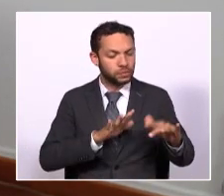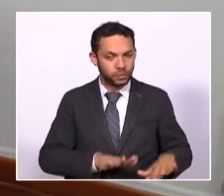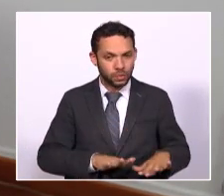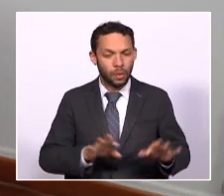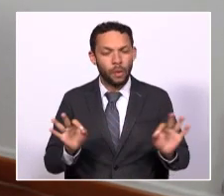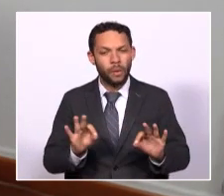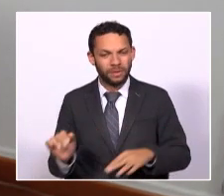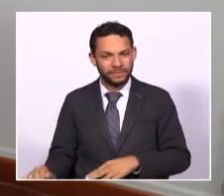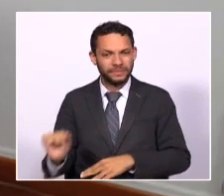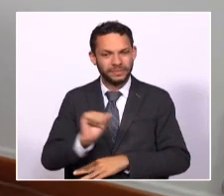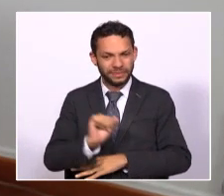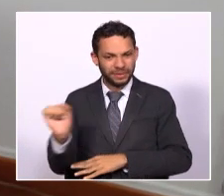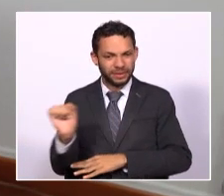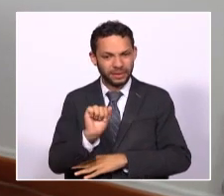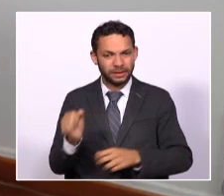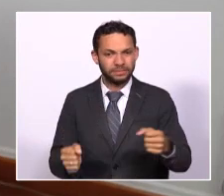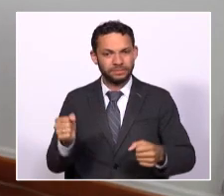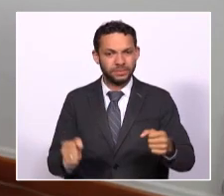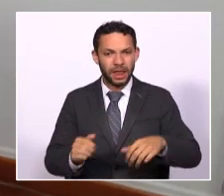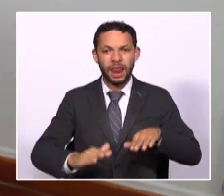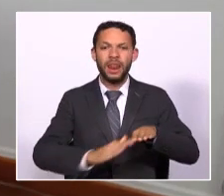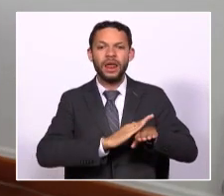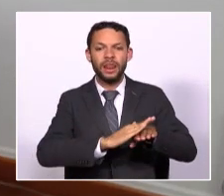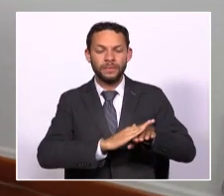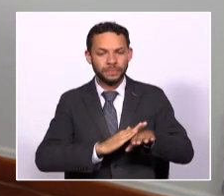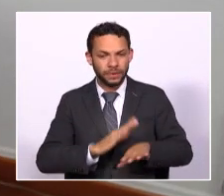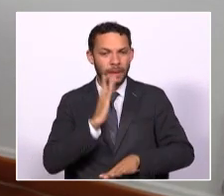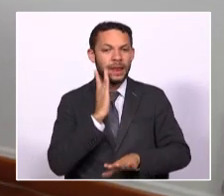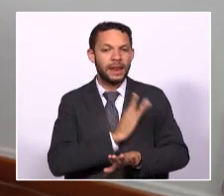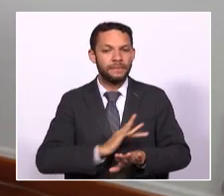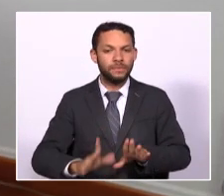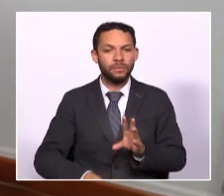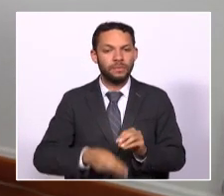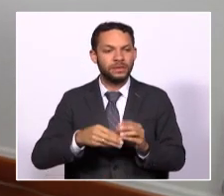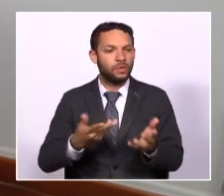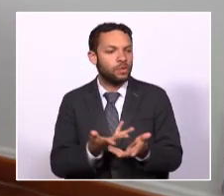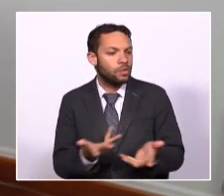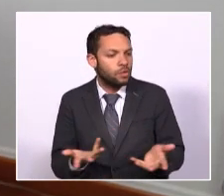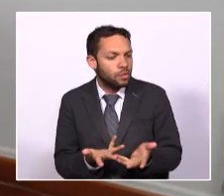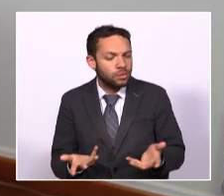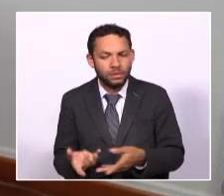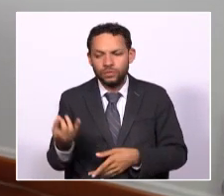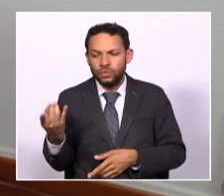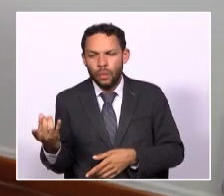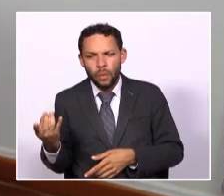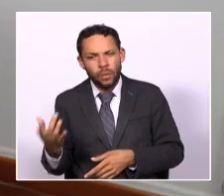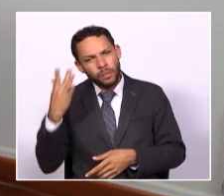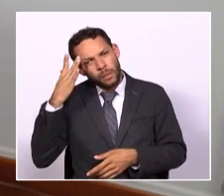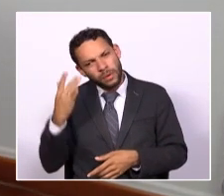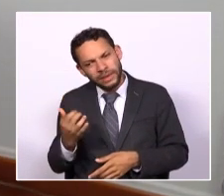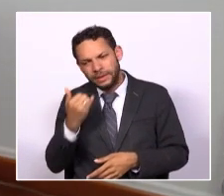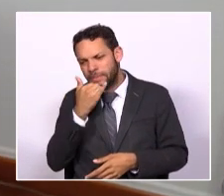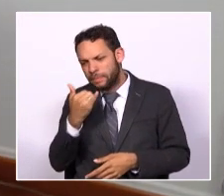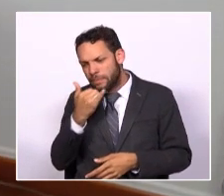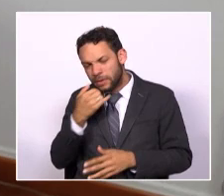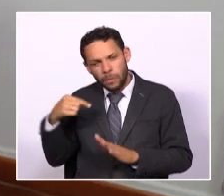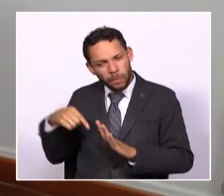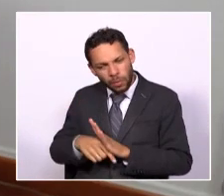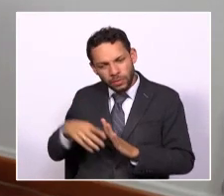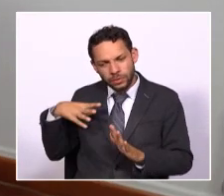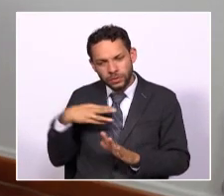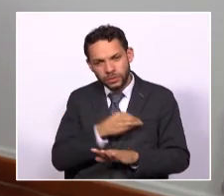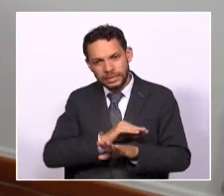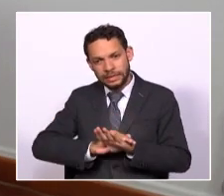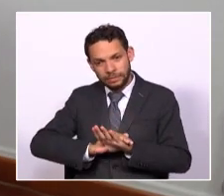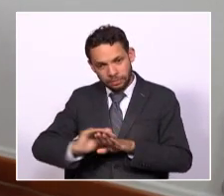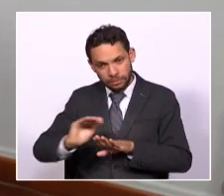pasticas del nochero de la abuela. Es de dónde viene el dolor. ¿Qué es lo que pasa? Y por eso yo he invitado